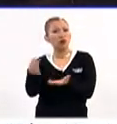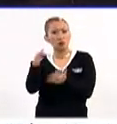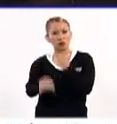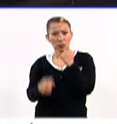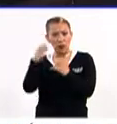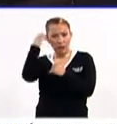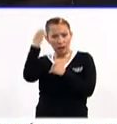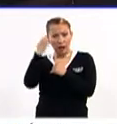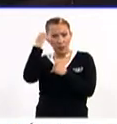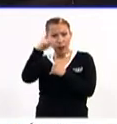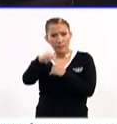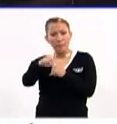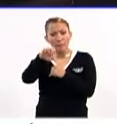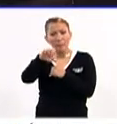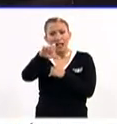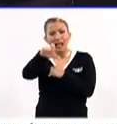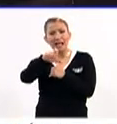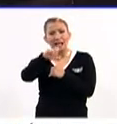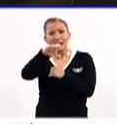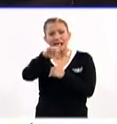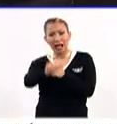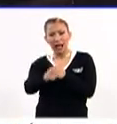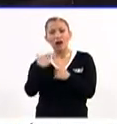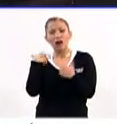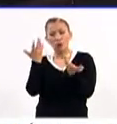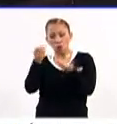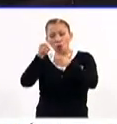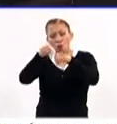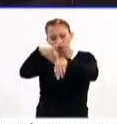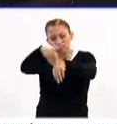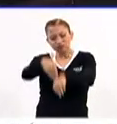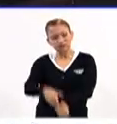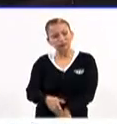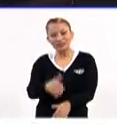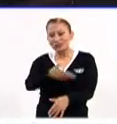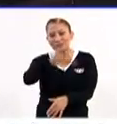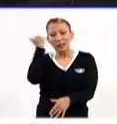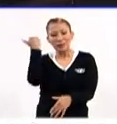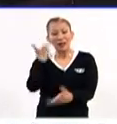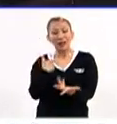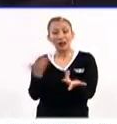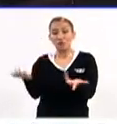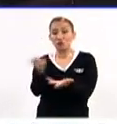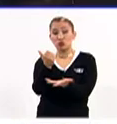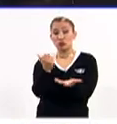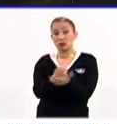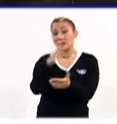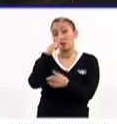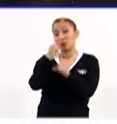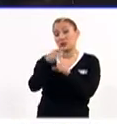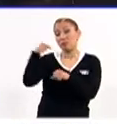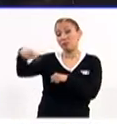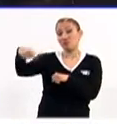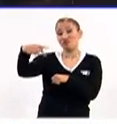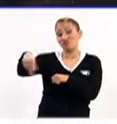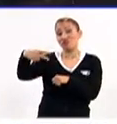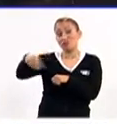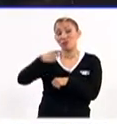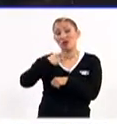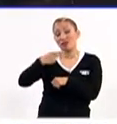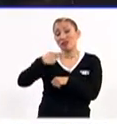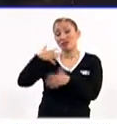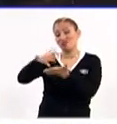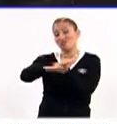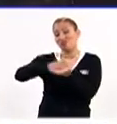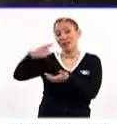último emperador de los mexicas que se rindió y que no supo y que destruyó su ciudad, el responsable político de los mexicas